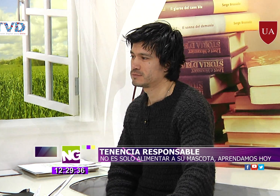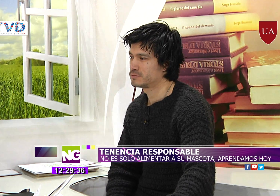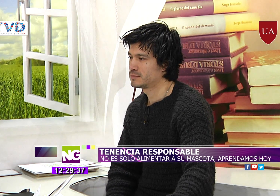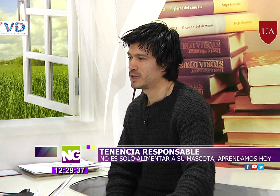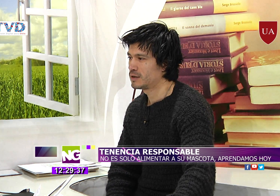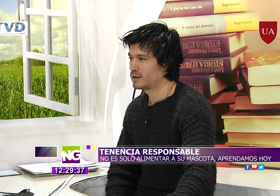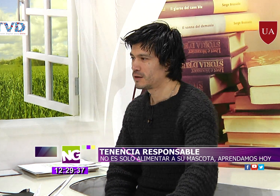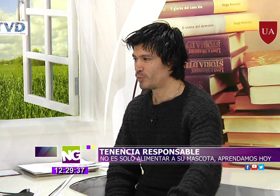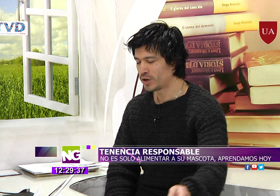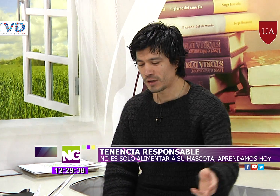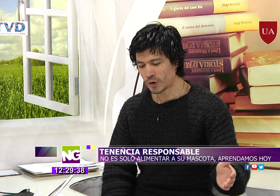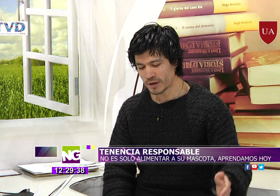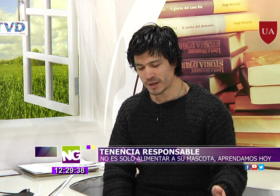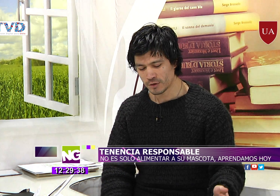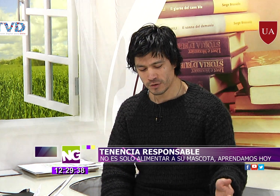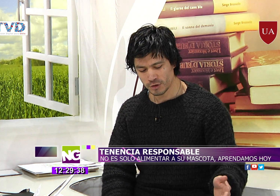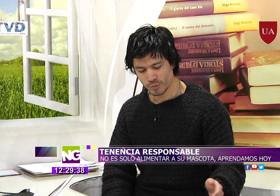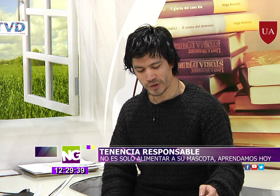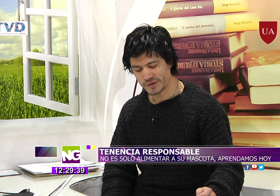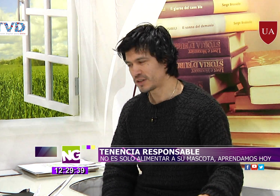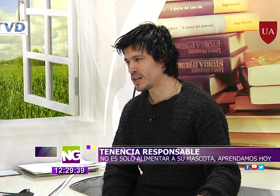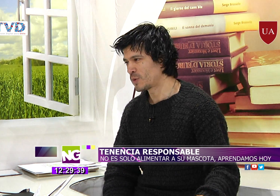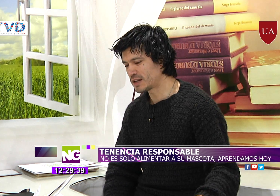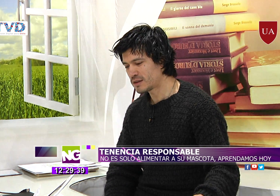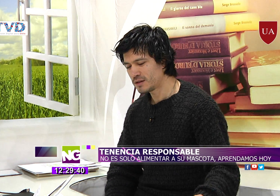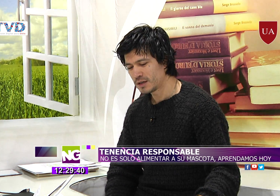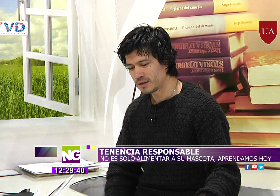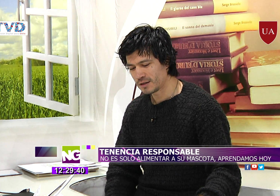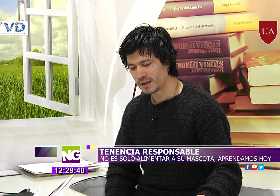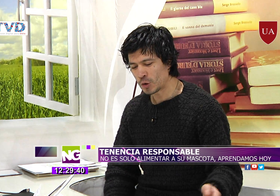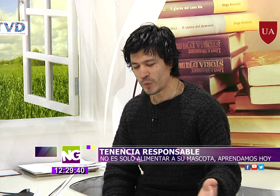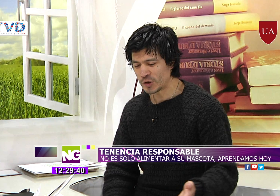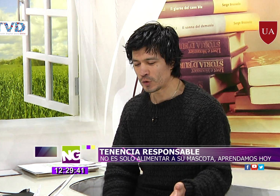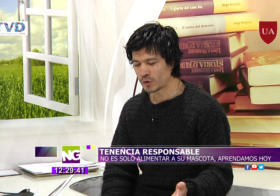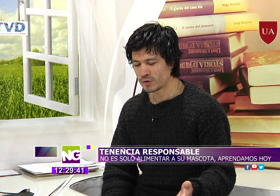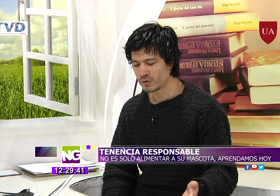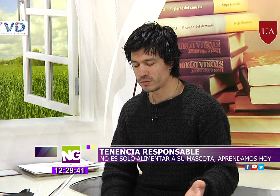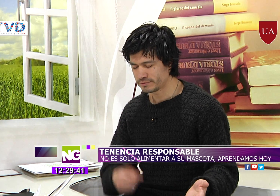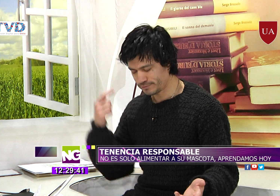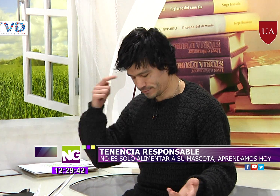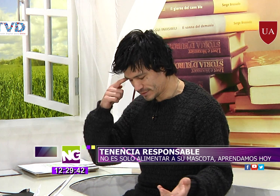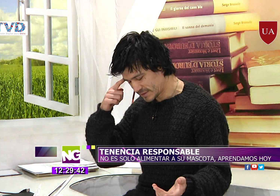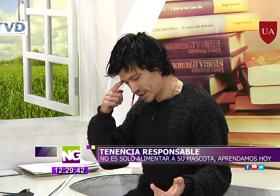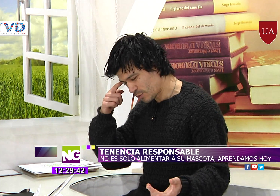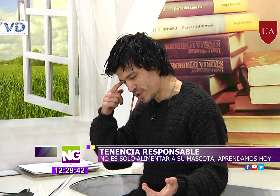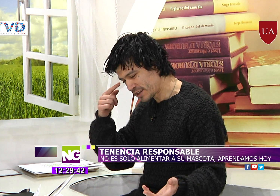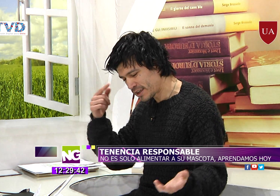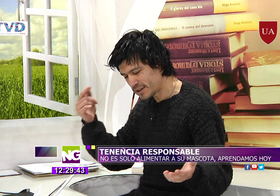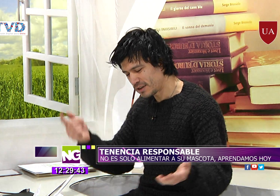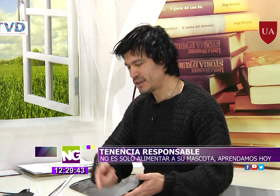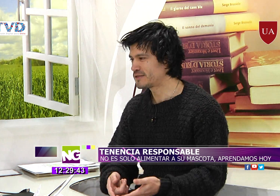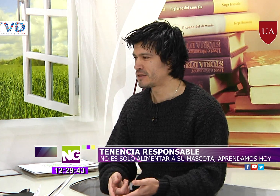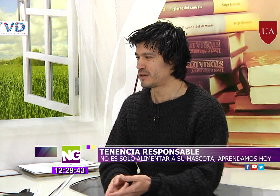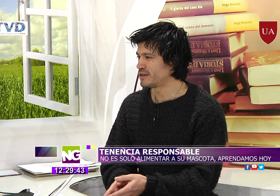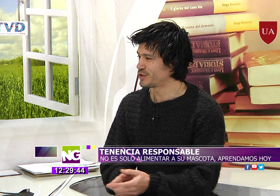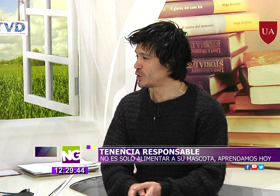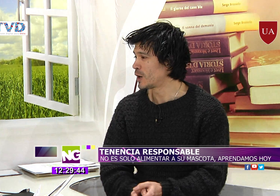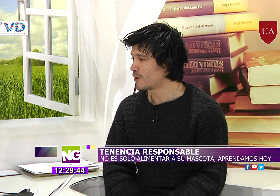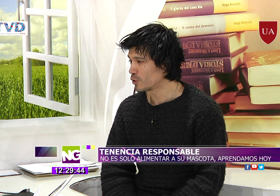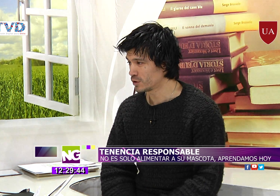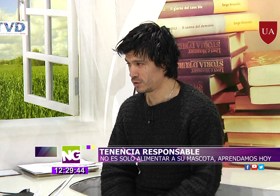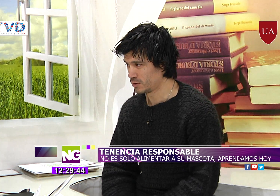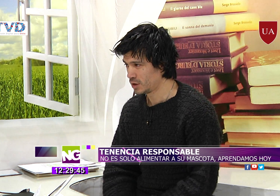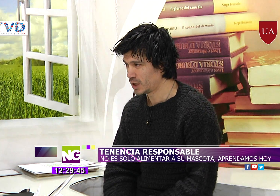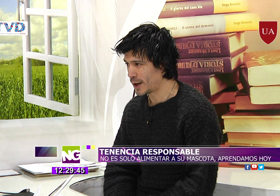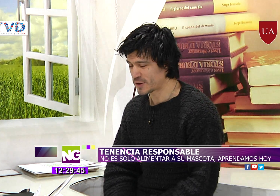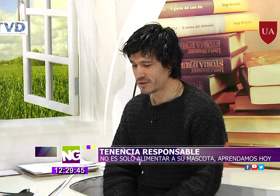gratis. Pueden coordinar con corporaciones animalistas, tienen convenios con veterinarias y hacen esterilizaciones